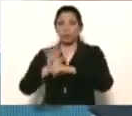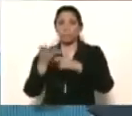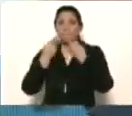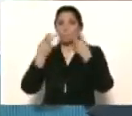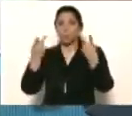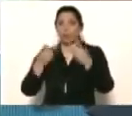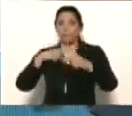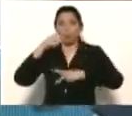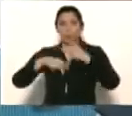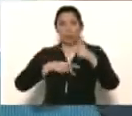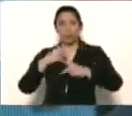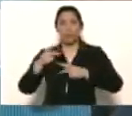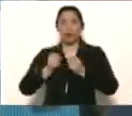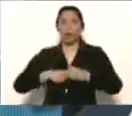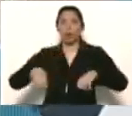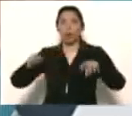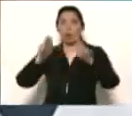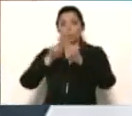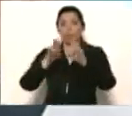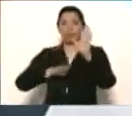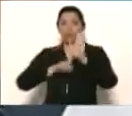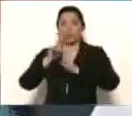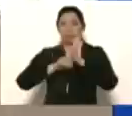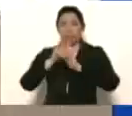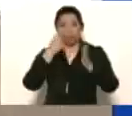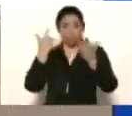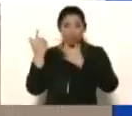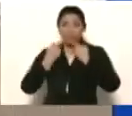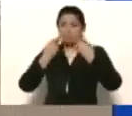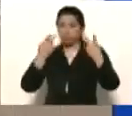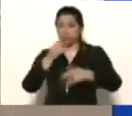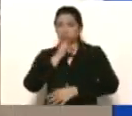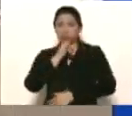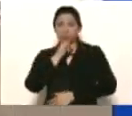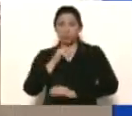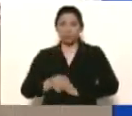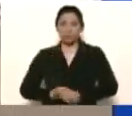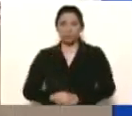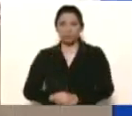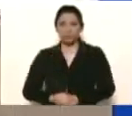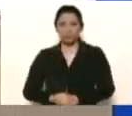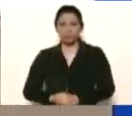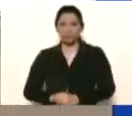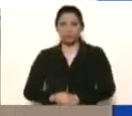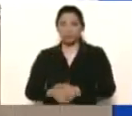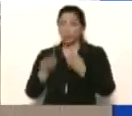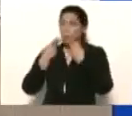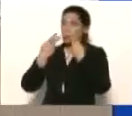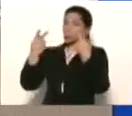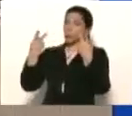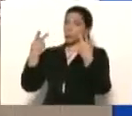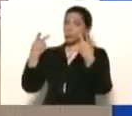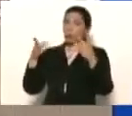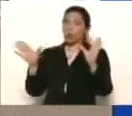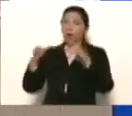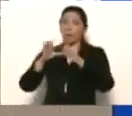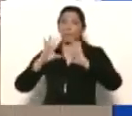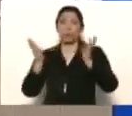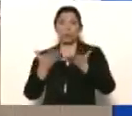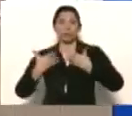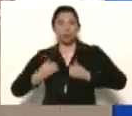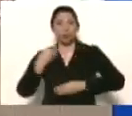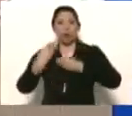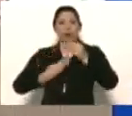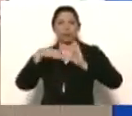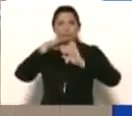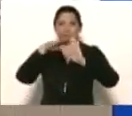por el programa de naciones unidas para el desarrollo este un boletín que se eleva a la organización mundial de la salud para establecer